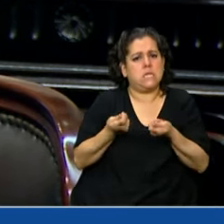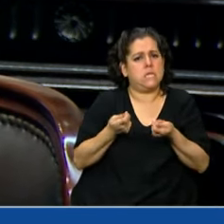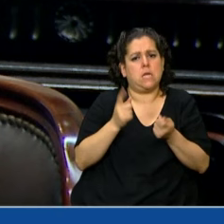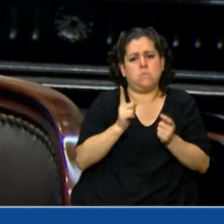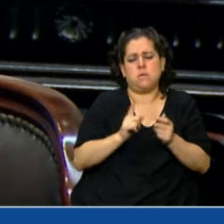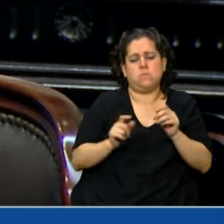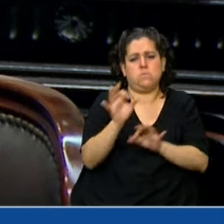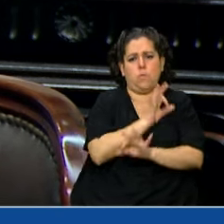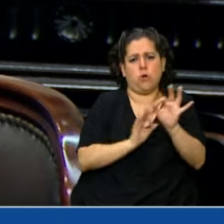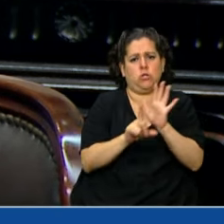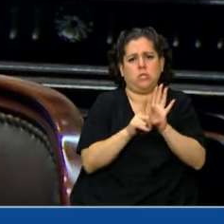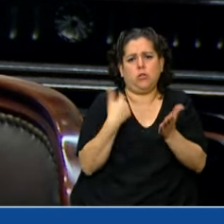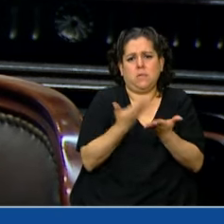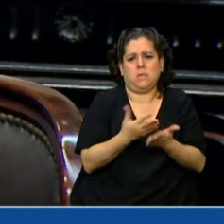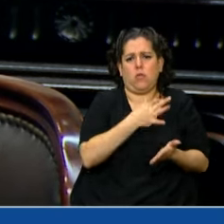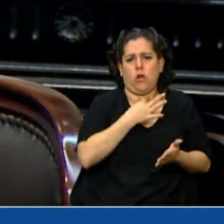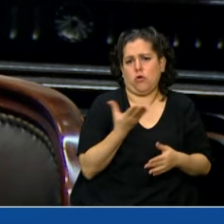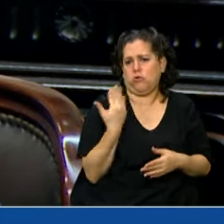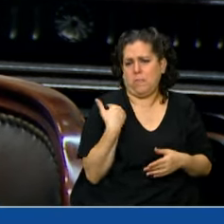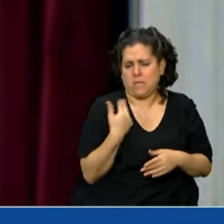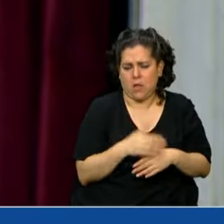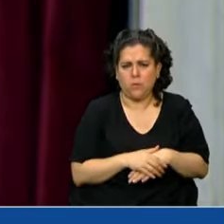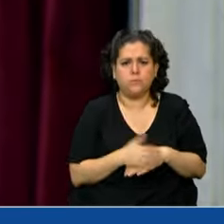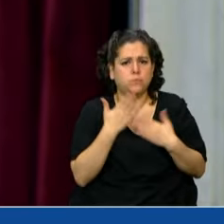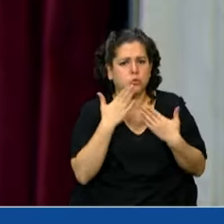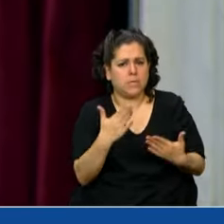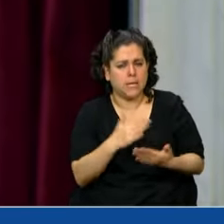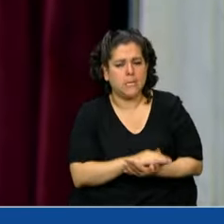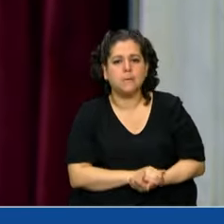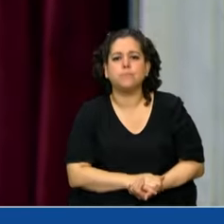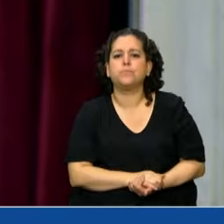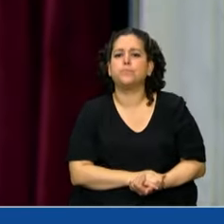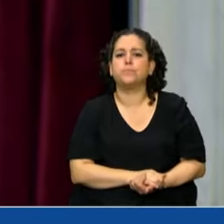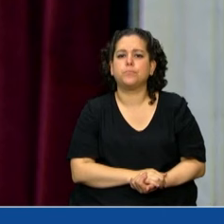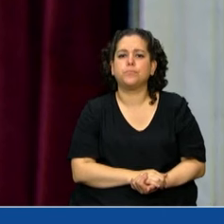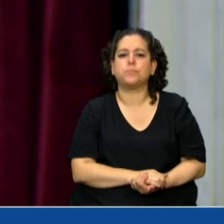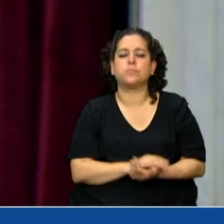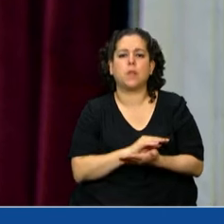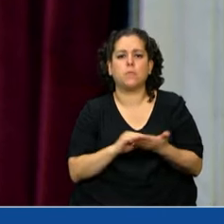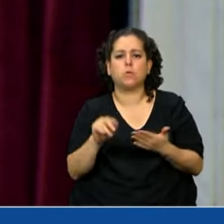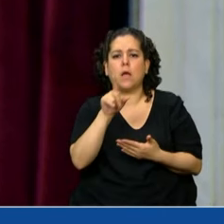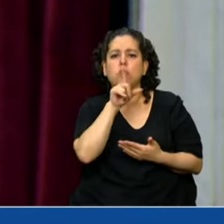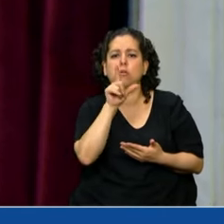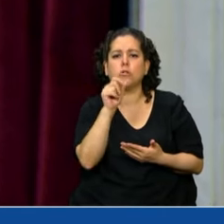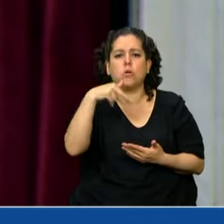agosto por la cámara de diputados Muchas gracias gracias diputado toneli